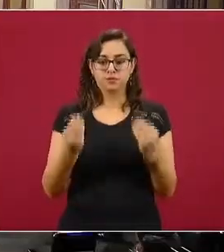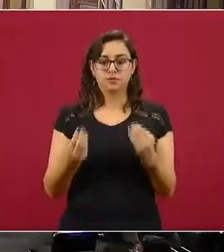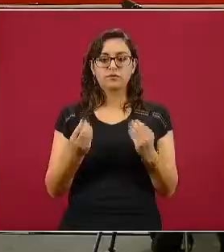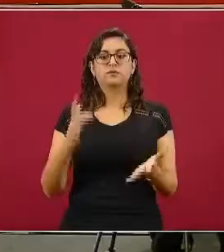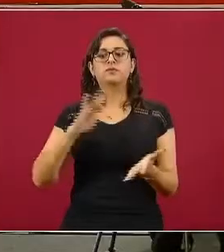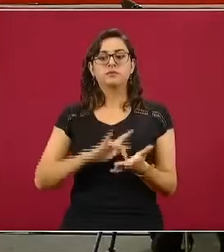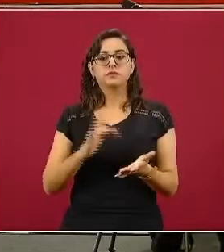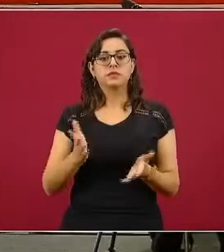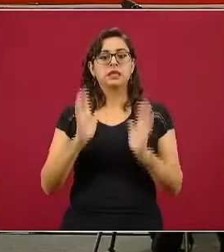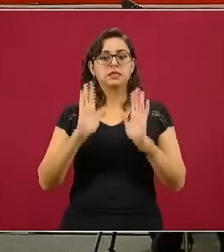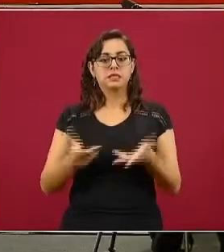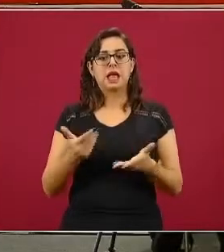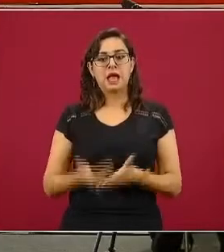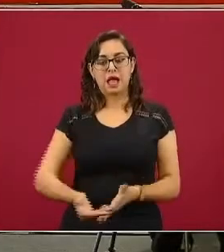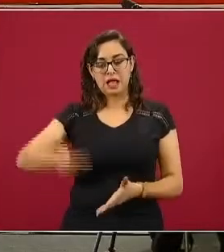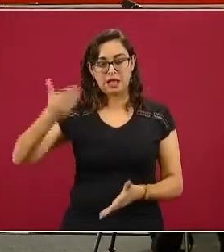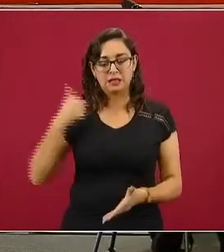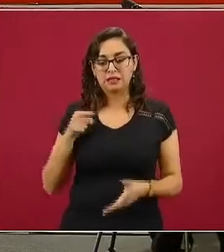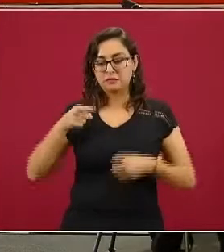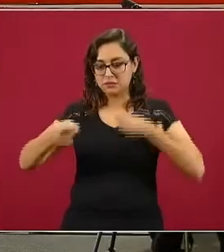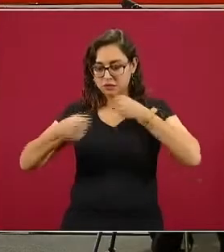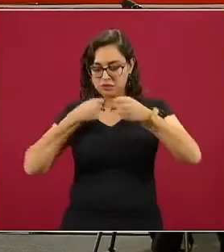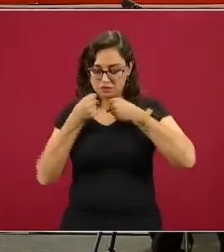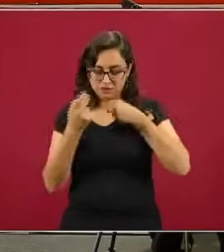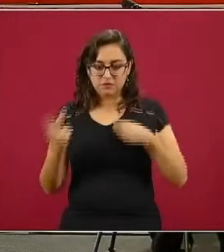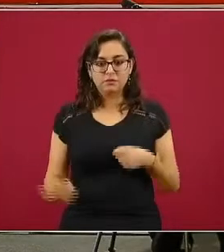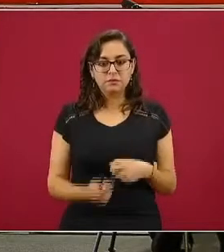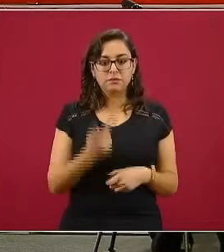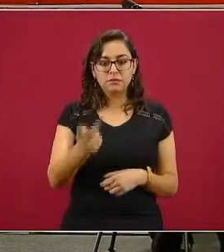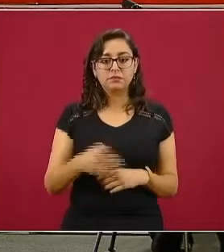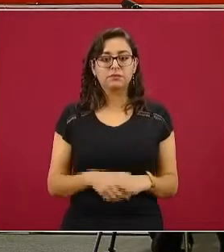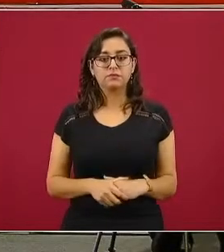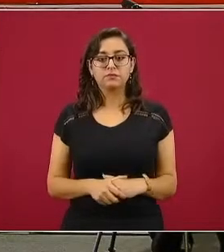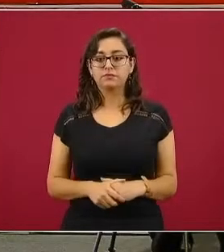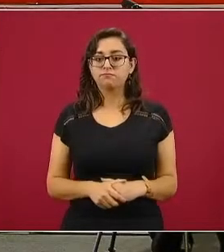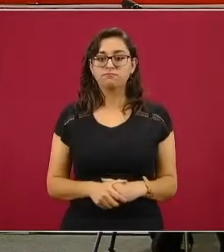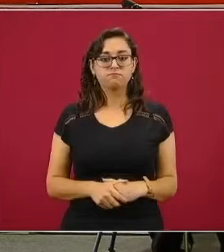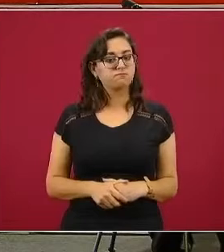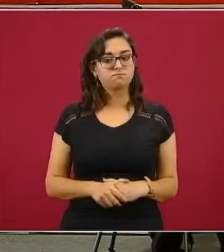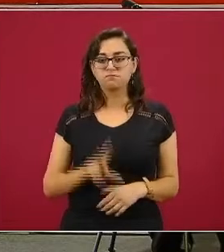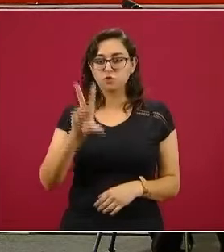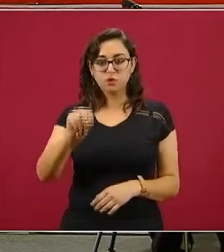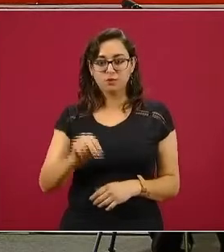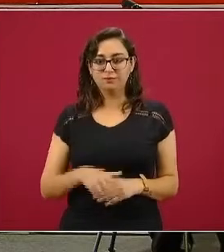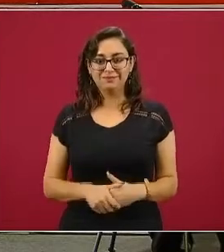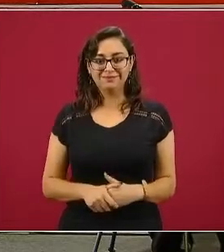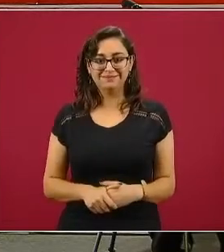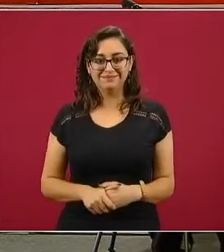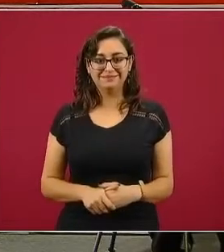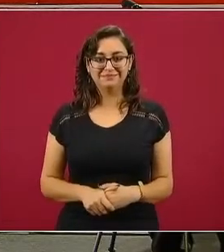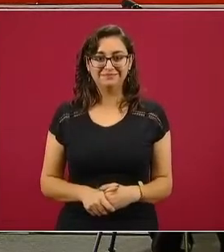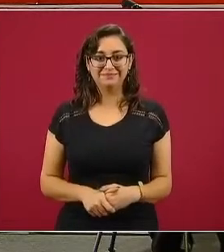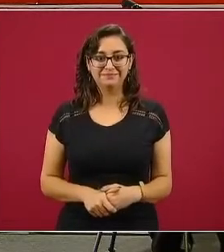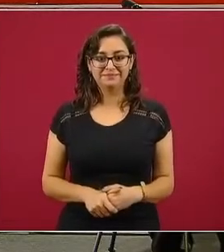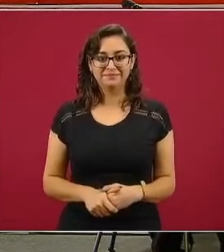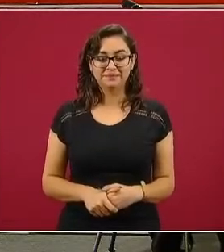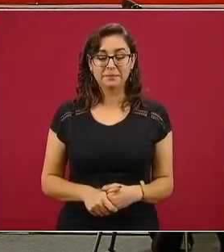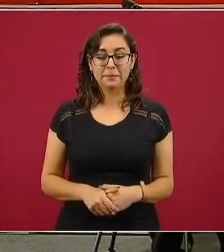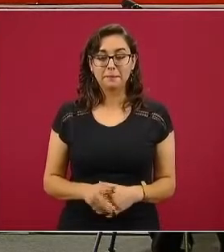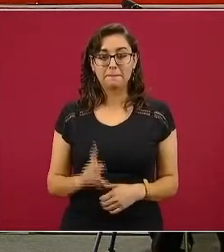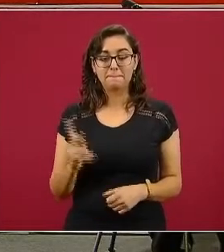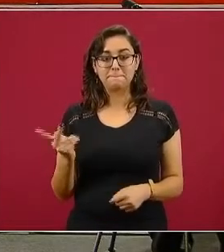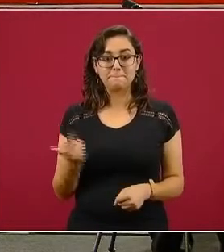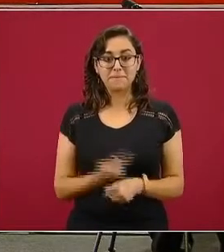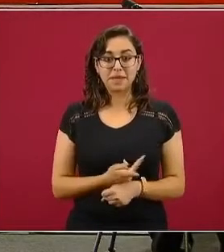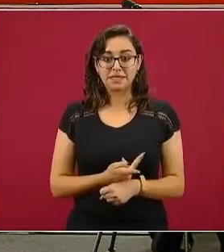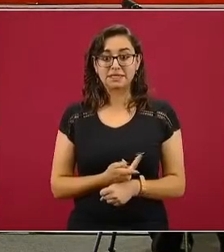preguntó antes otra colega periodista. La respuesta directa es no. Lo que ocurre